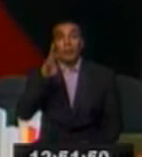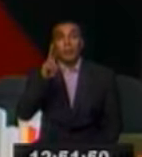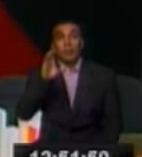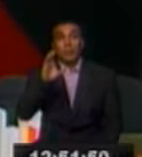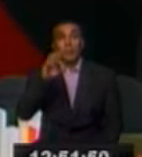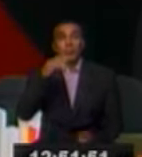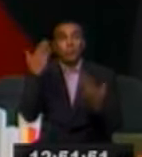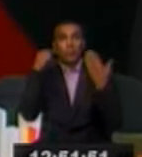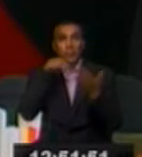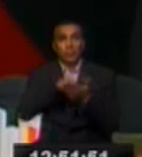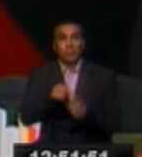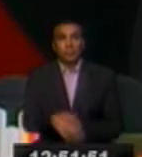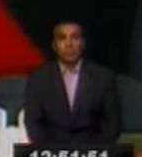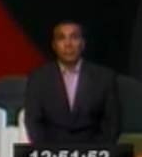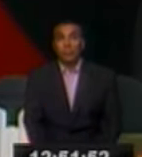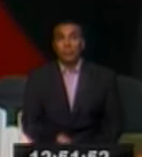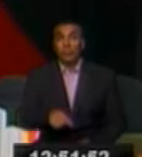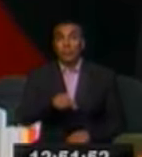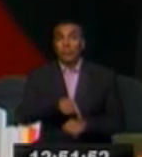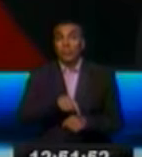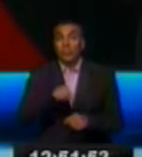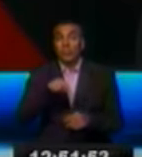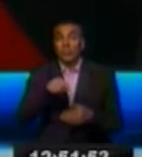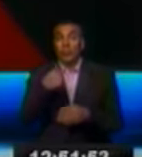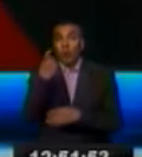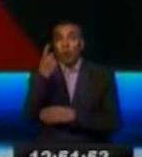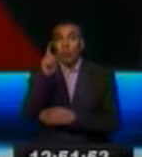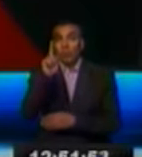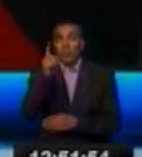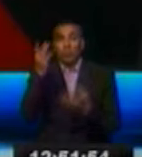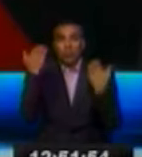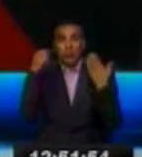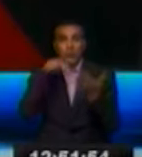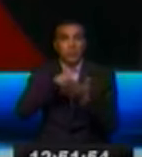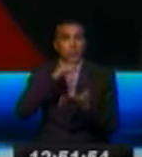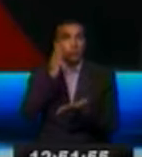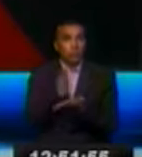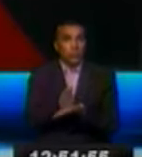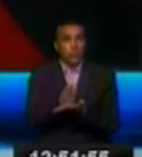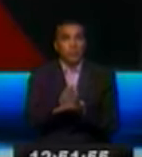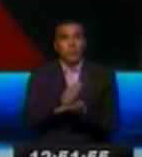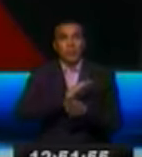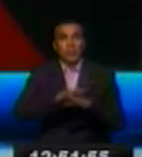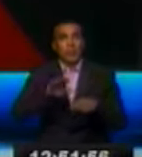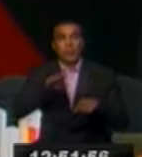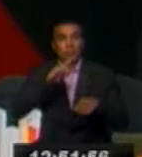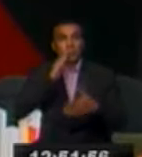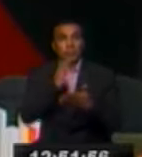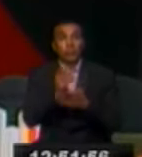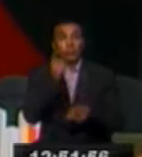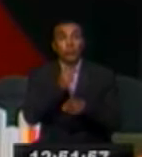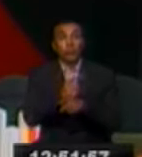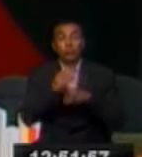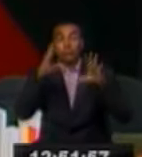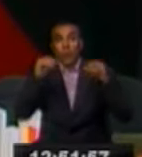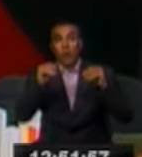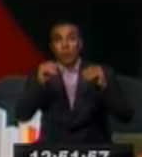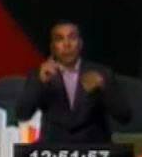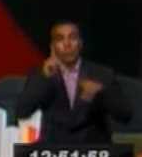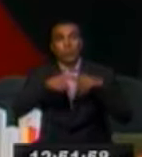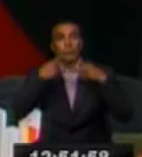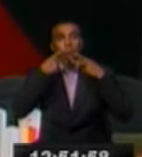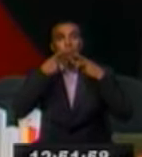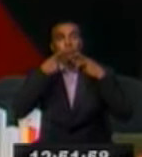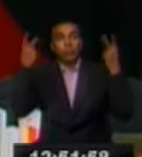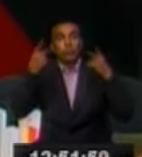la temporal de Canal 11 en Guayaquil. Es por eso que ya se ha procedido con el apagado correspondiente, ya que aún no